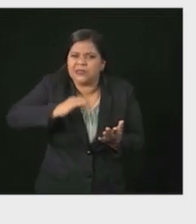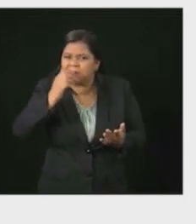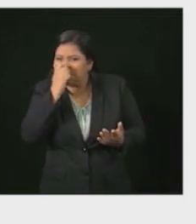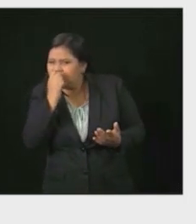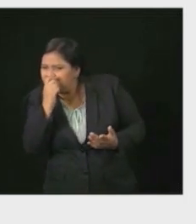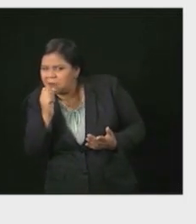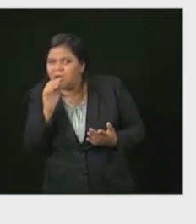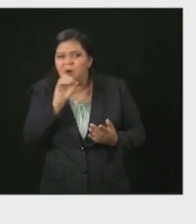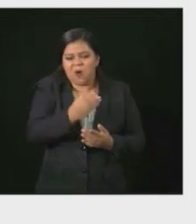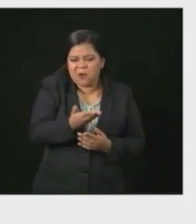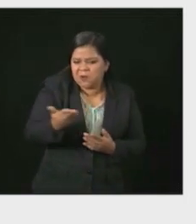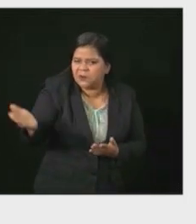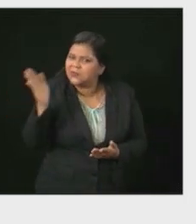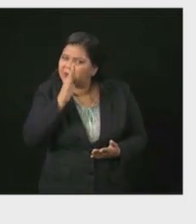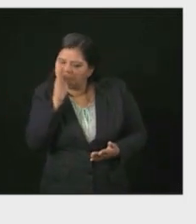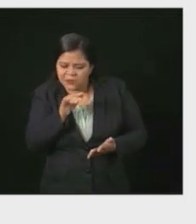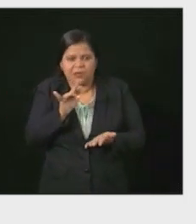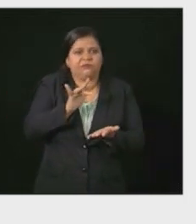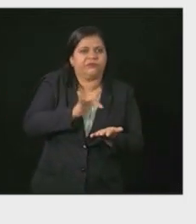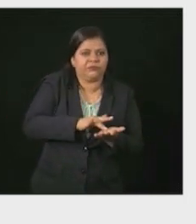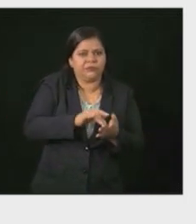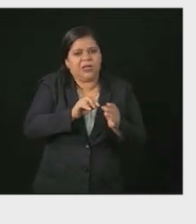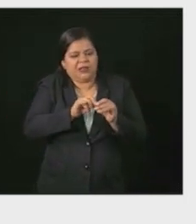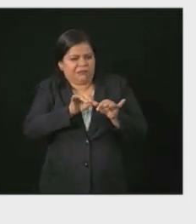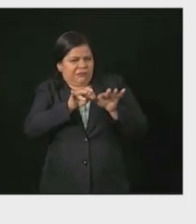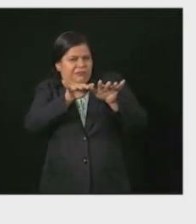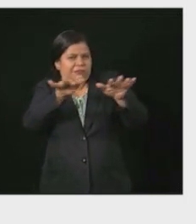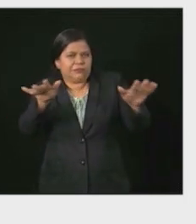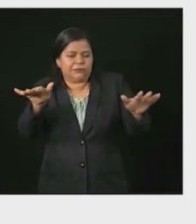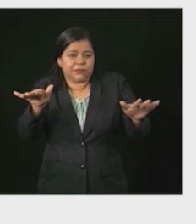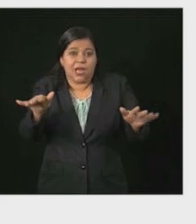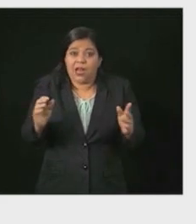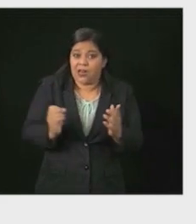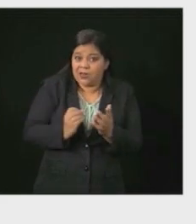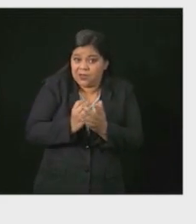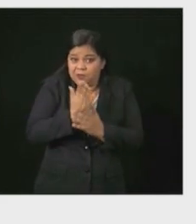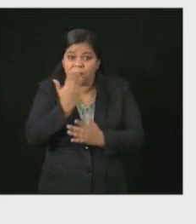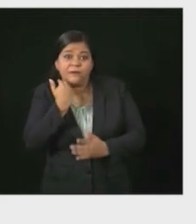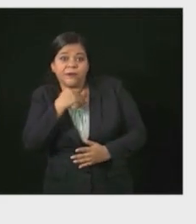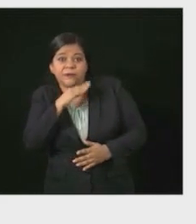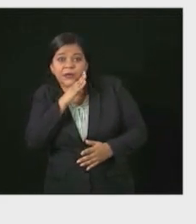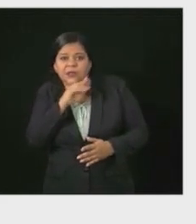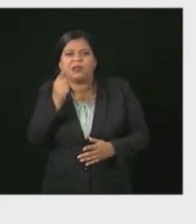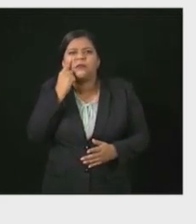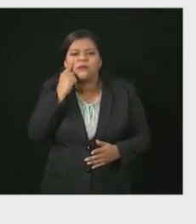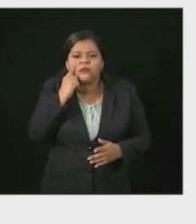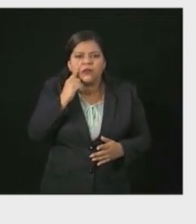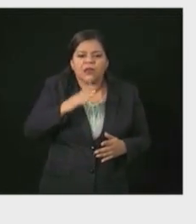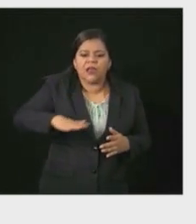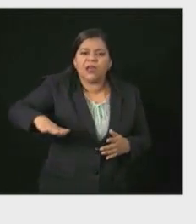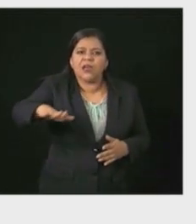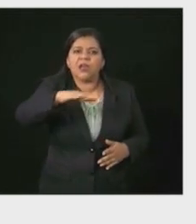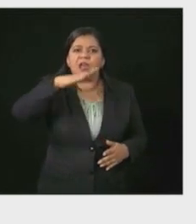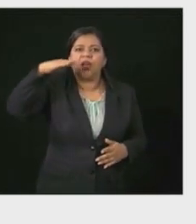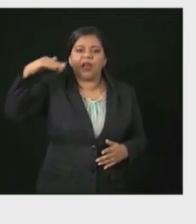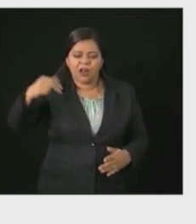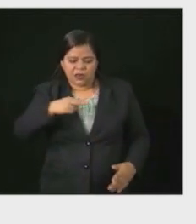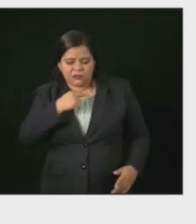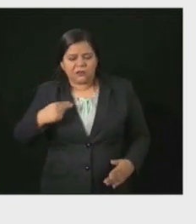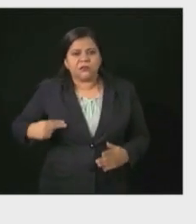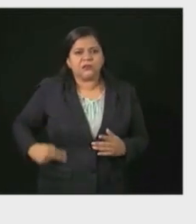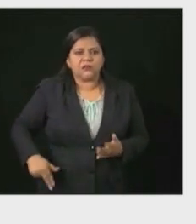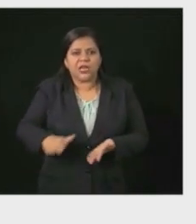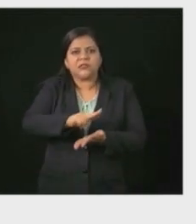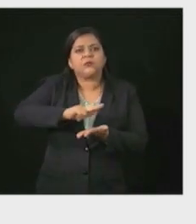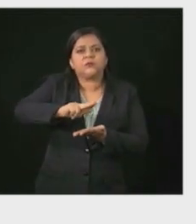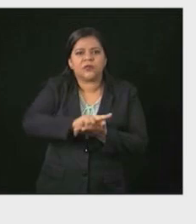a través del contacto de secreciones y de objetos contaminados vía aérea. El nuevo brote de coronavirus se originó en